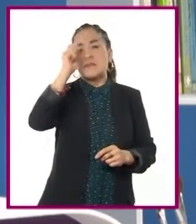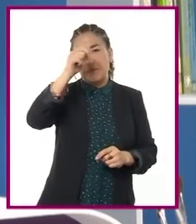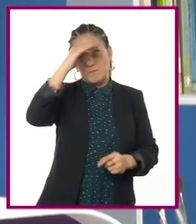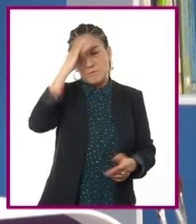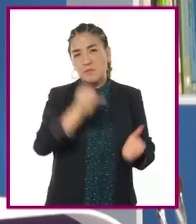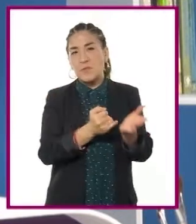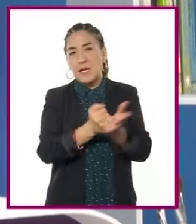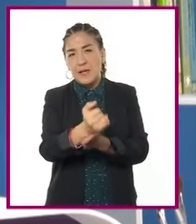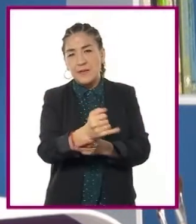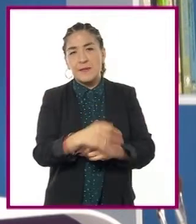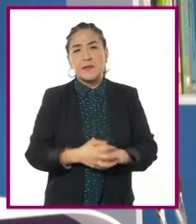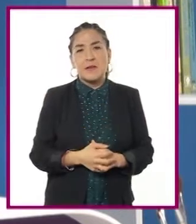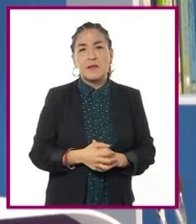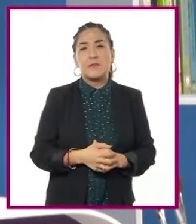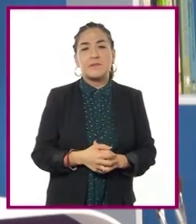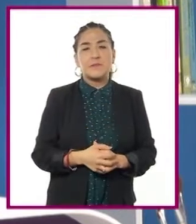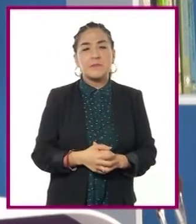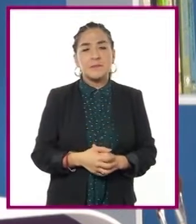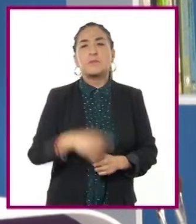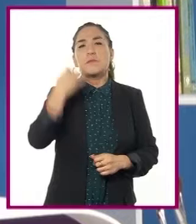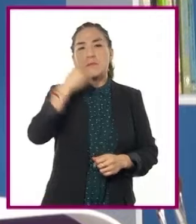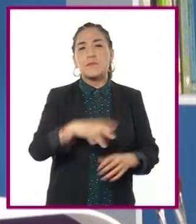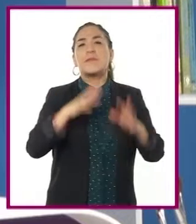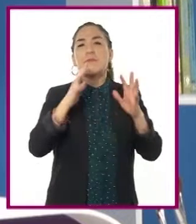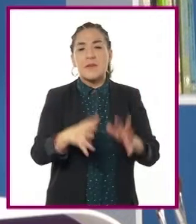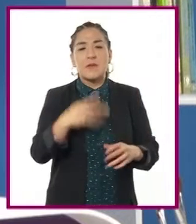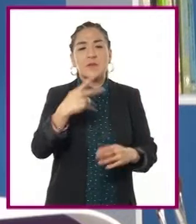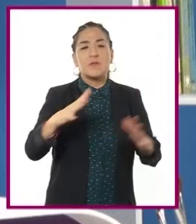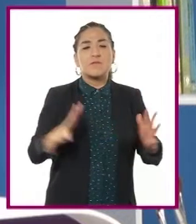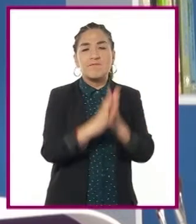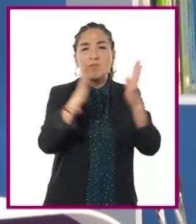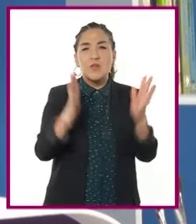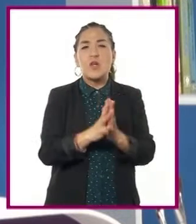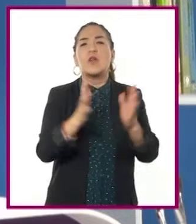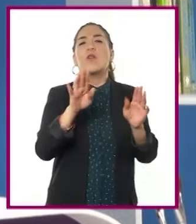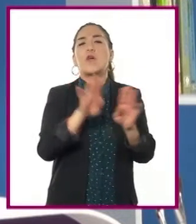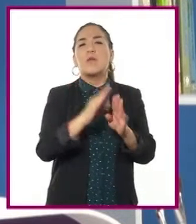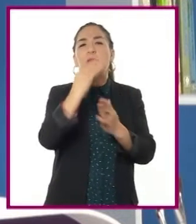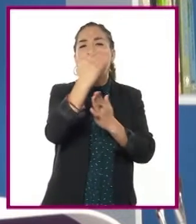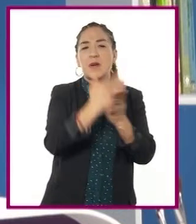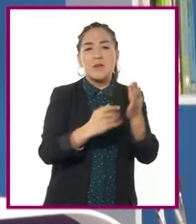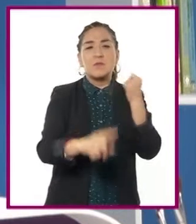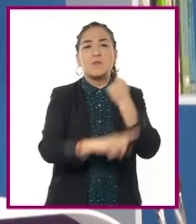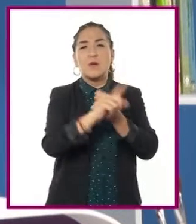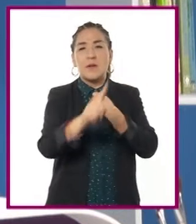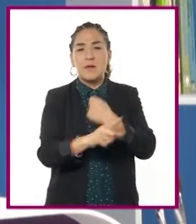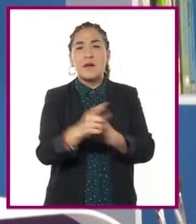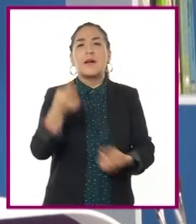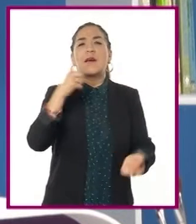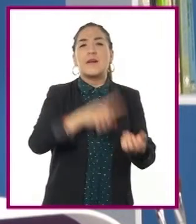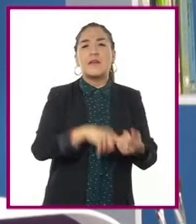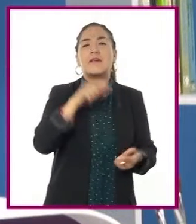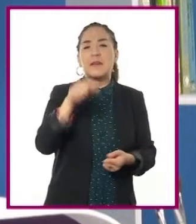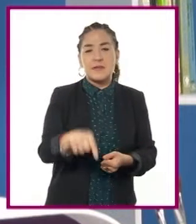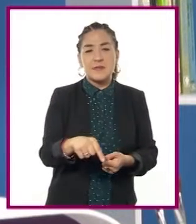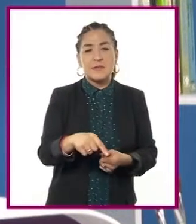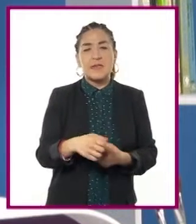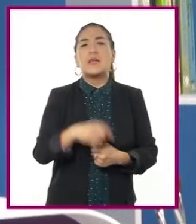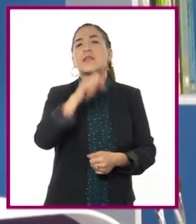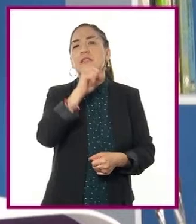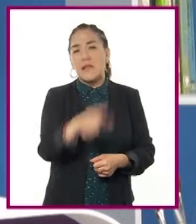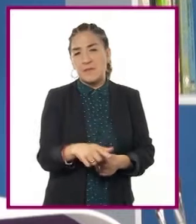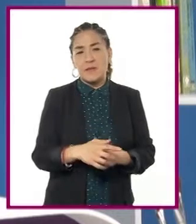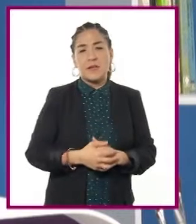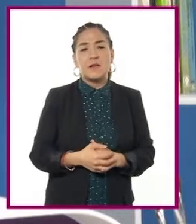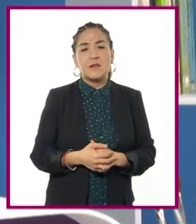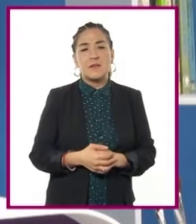a emprender la puesta en práctica de cualquier esquema de reducción de armamentos,